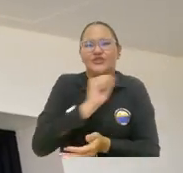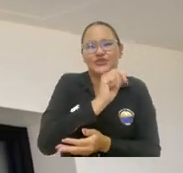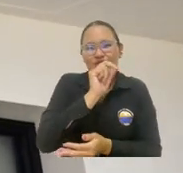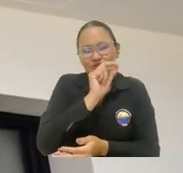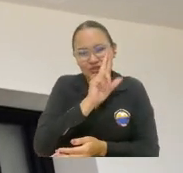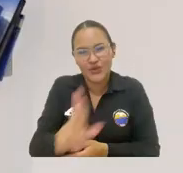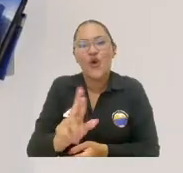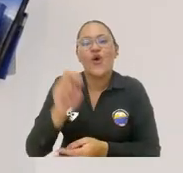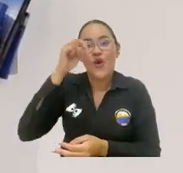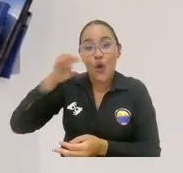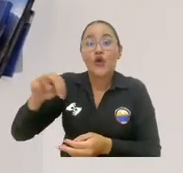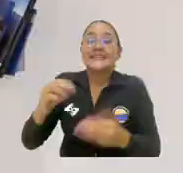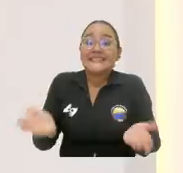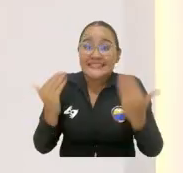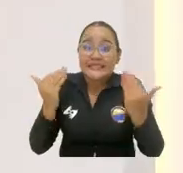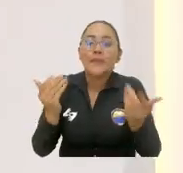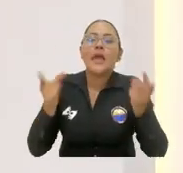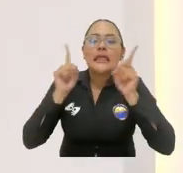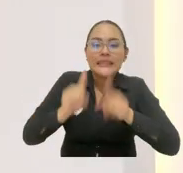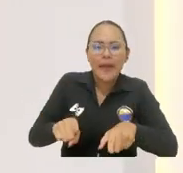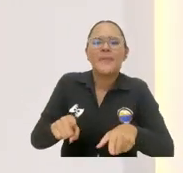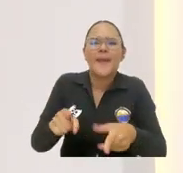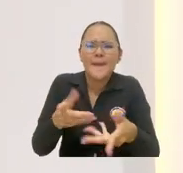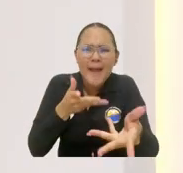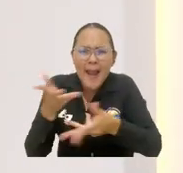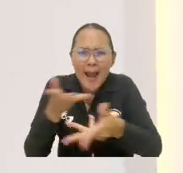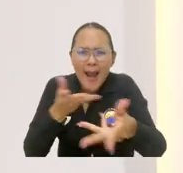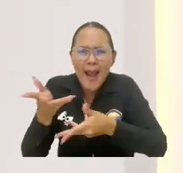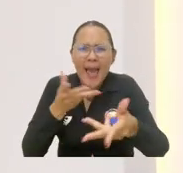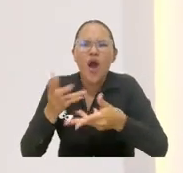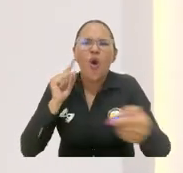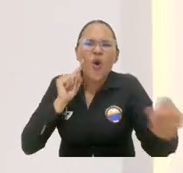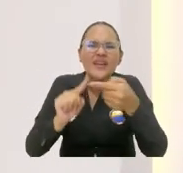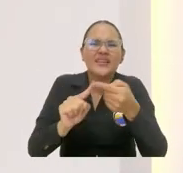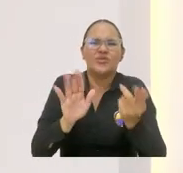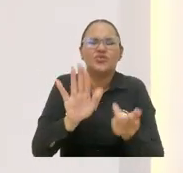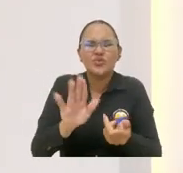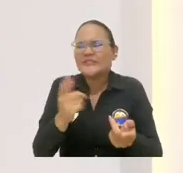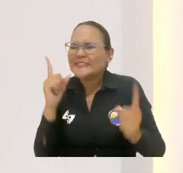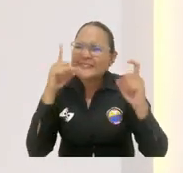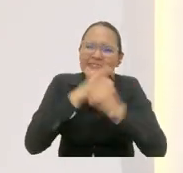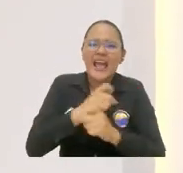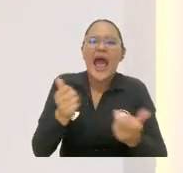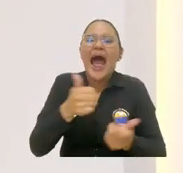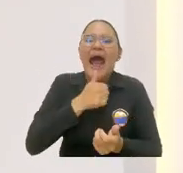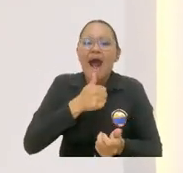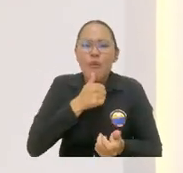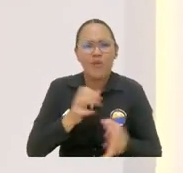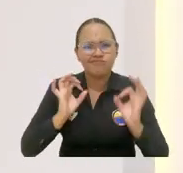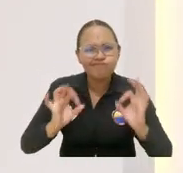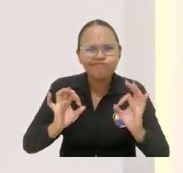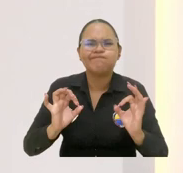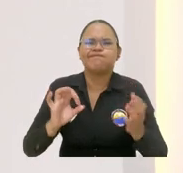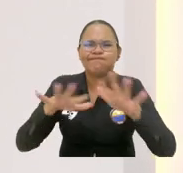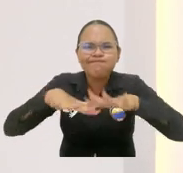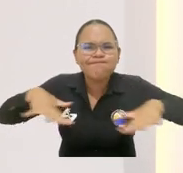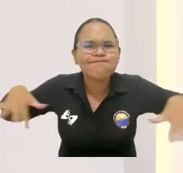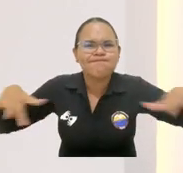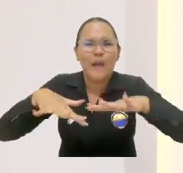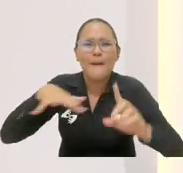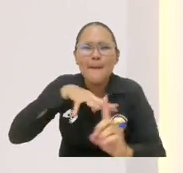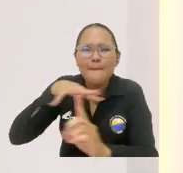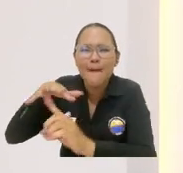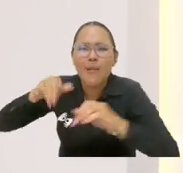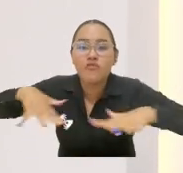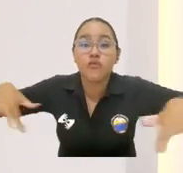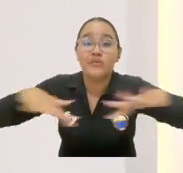de sur a norte, pero además también la red de monitoreo del acuífero y de las aguas superficiales para hacer una adecuada gestión en el territorio del